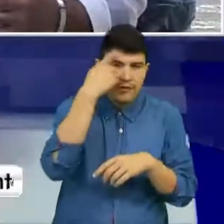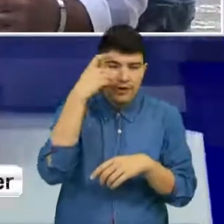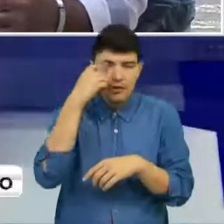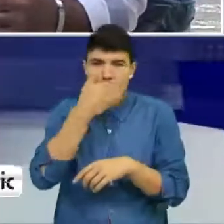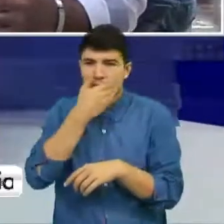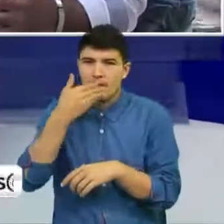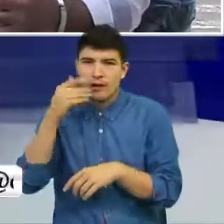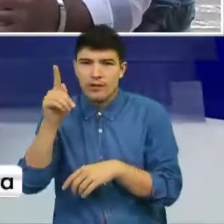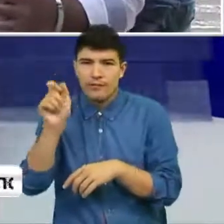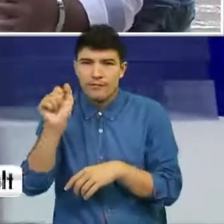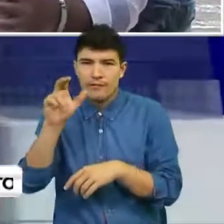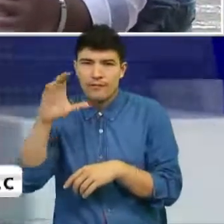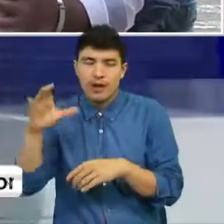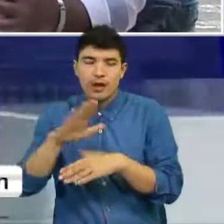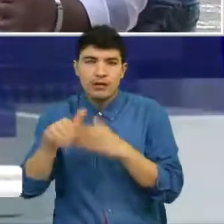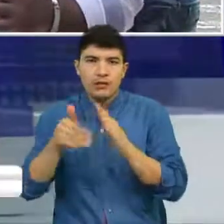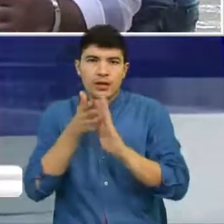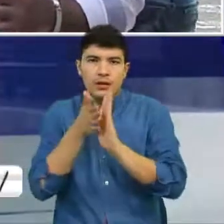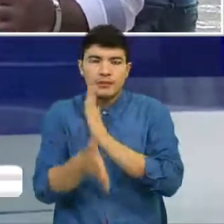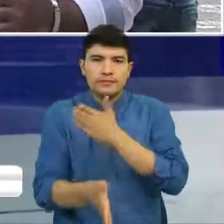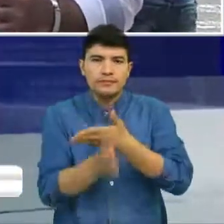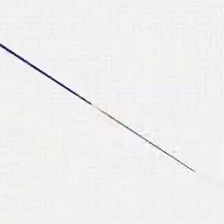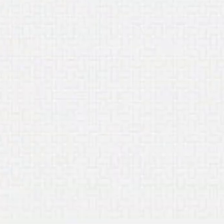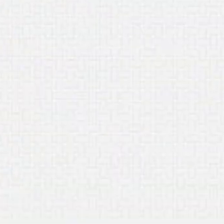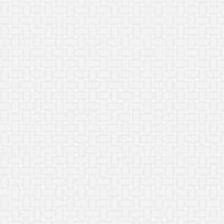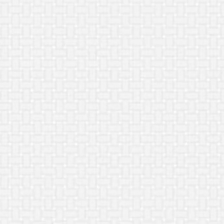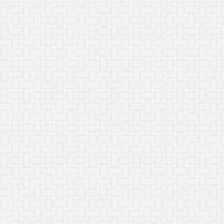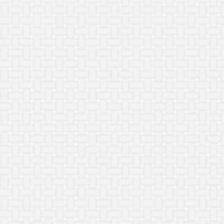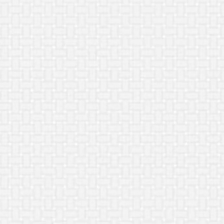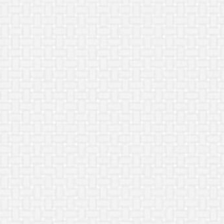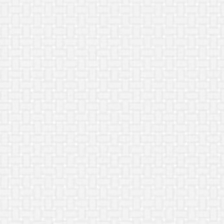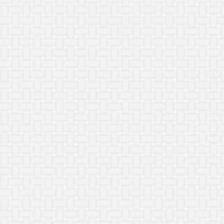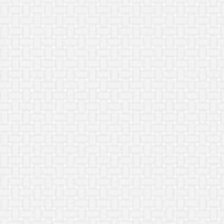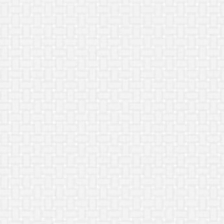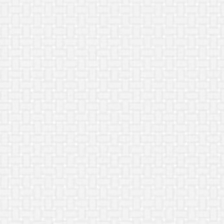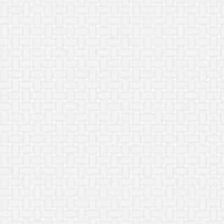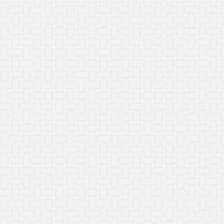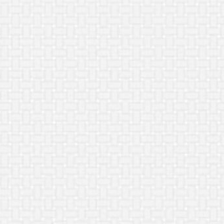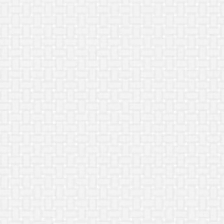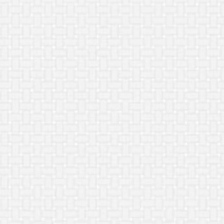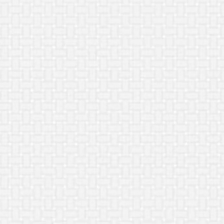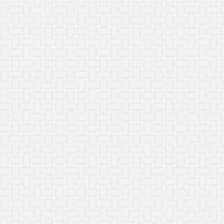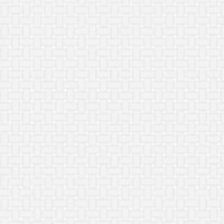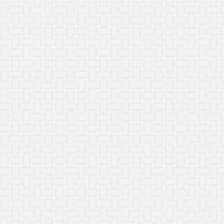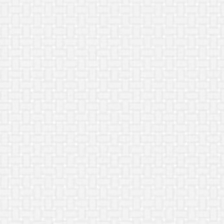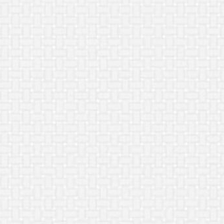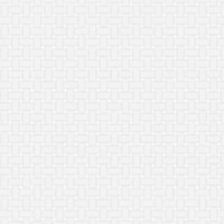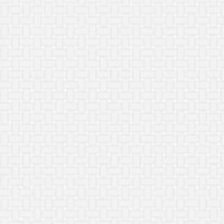información. Siguen ustedes con más Oriente Noticias. Muy buenas tardes. Canaltro.com